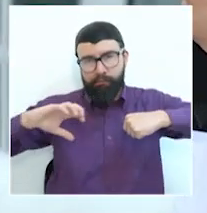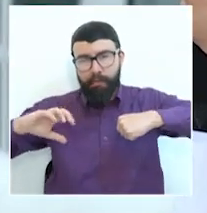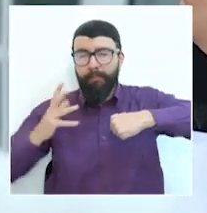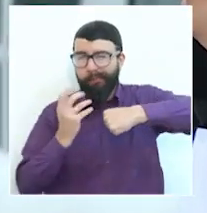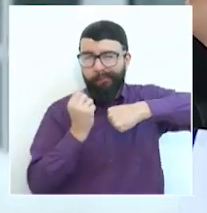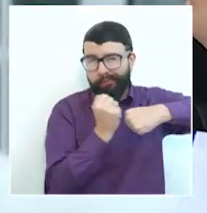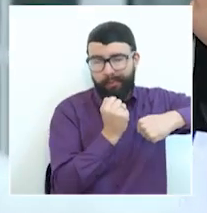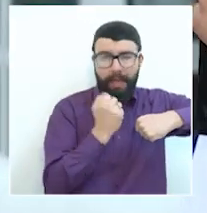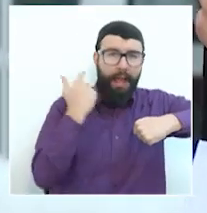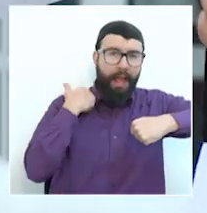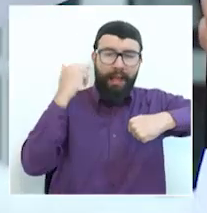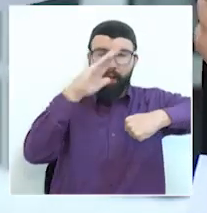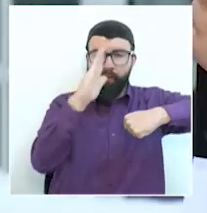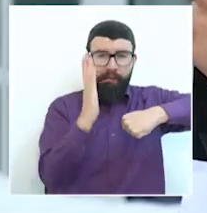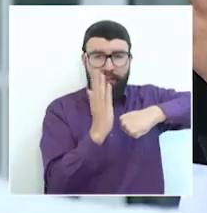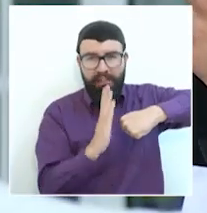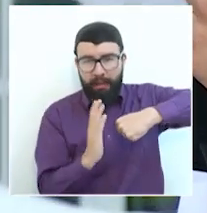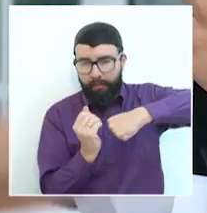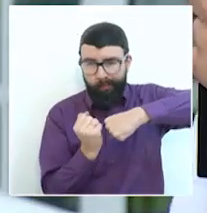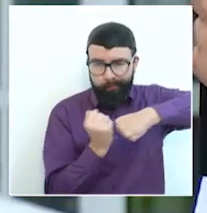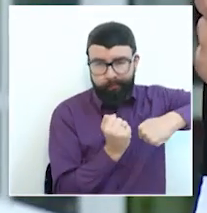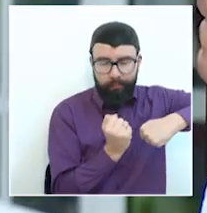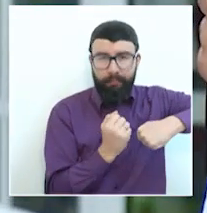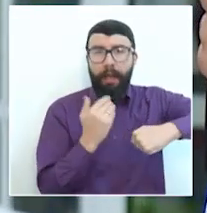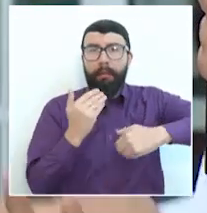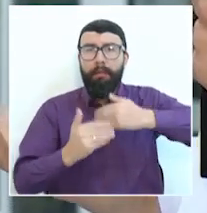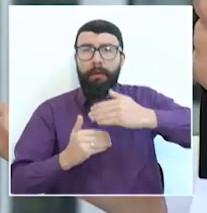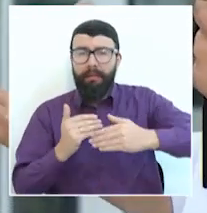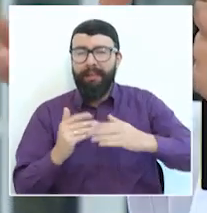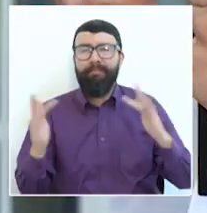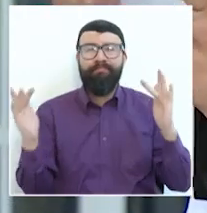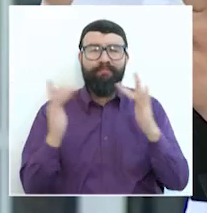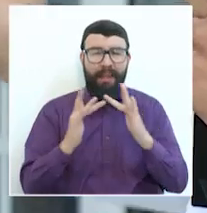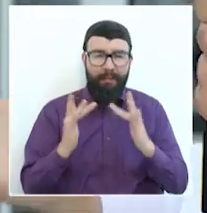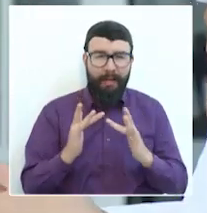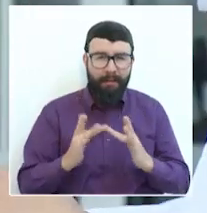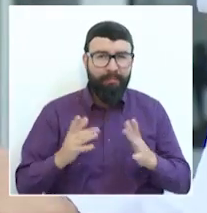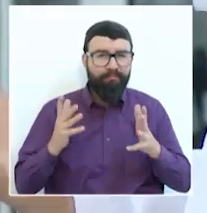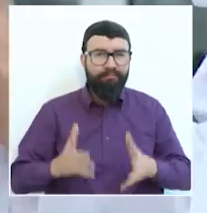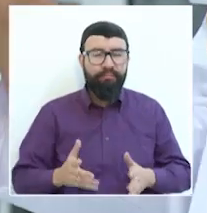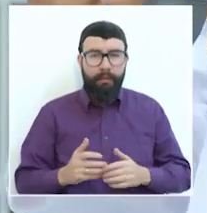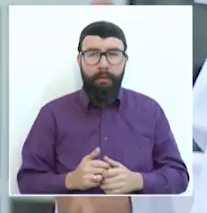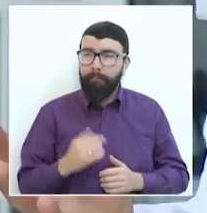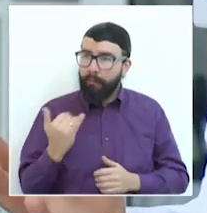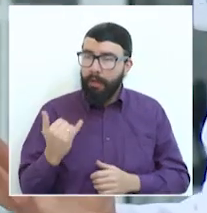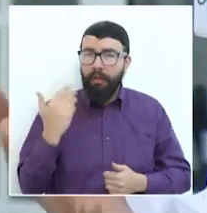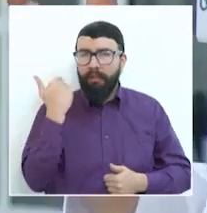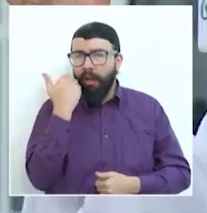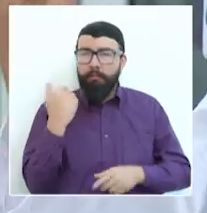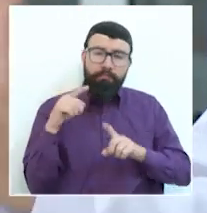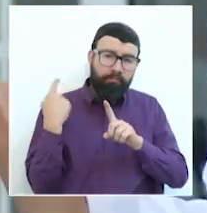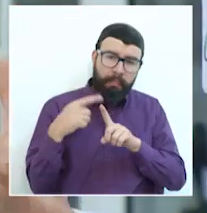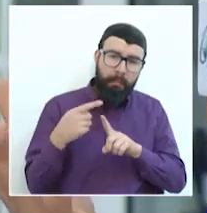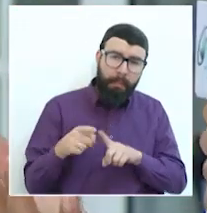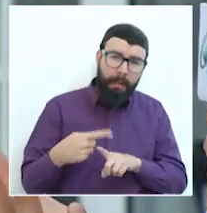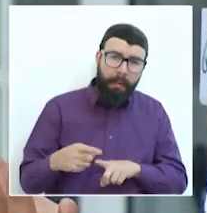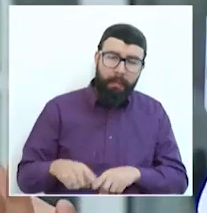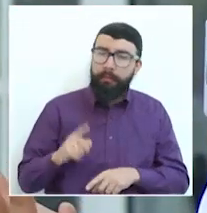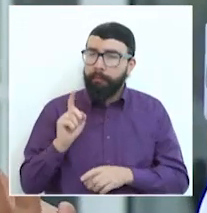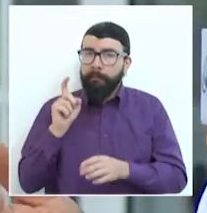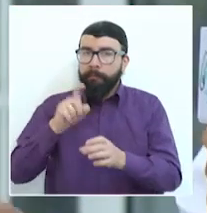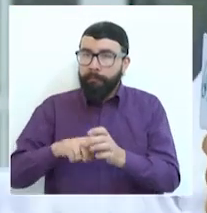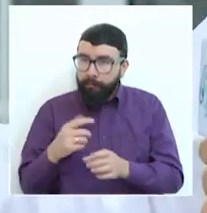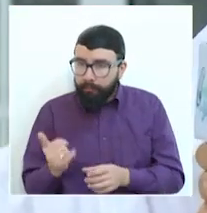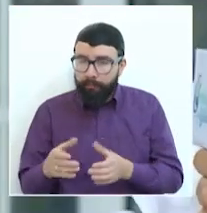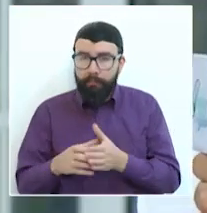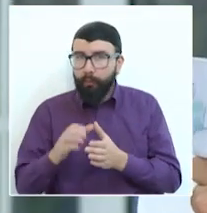y comenzamos a darnos cuenta que se comienza a correlacionar. Entonces muchas de las patologías, digamos desde la parte del